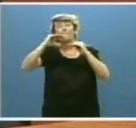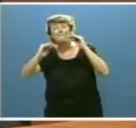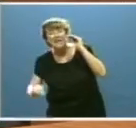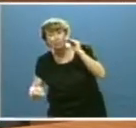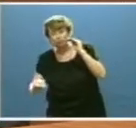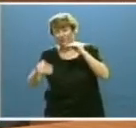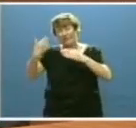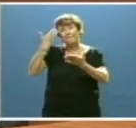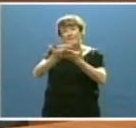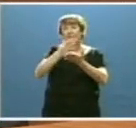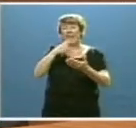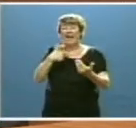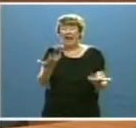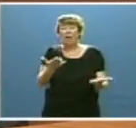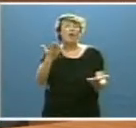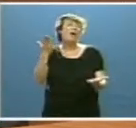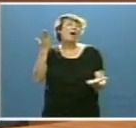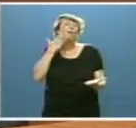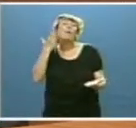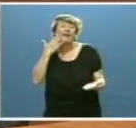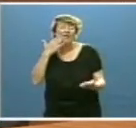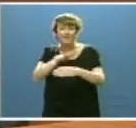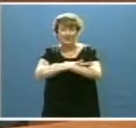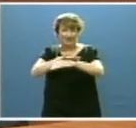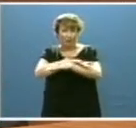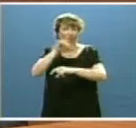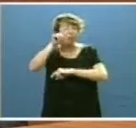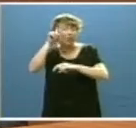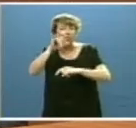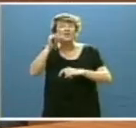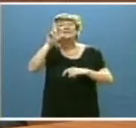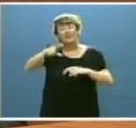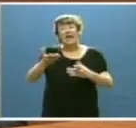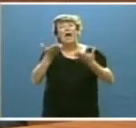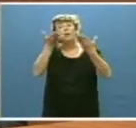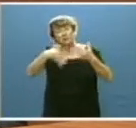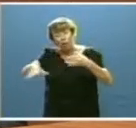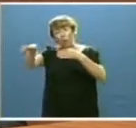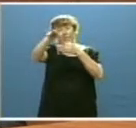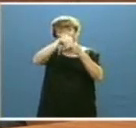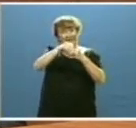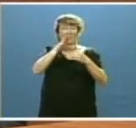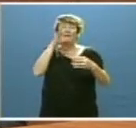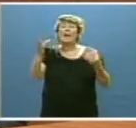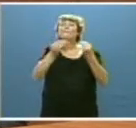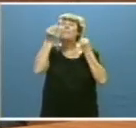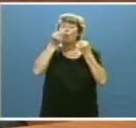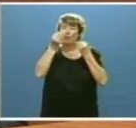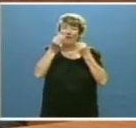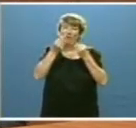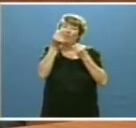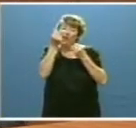a las actuales becas del ministerio de educación y ayudas también complementarias para mejorar la cuantía de dichas becas en el caso de